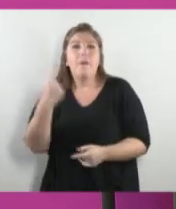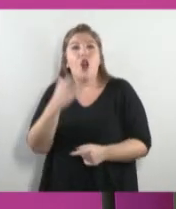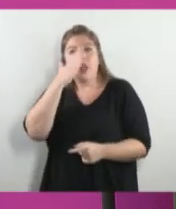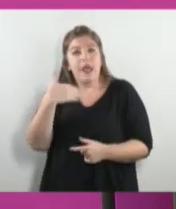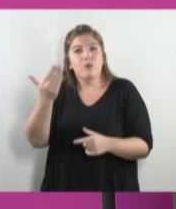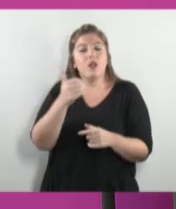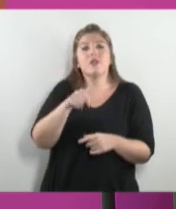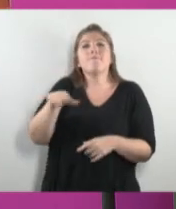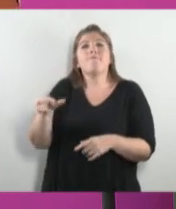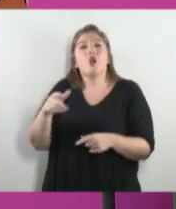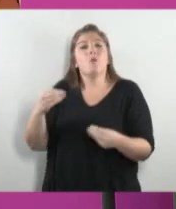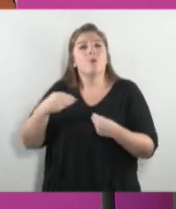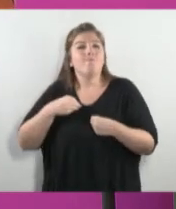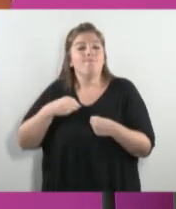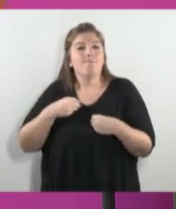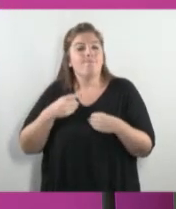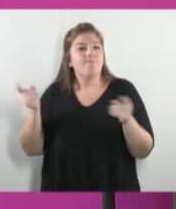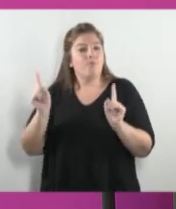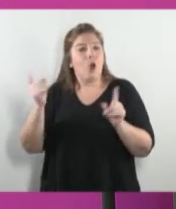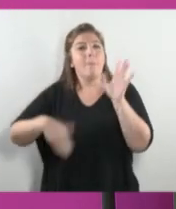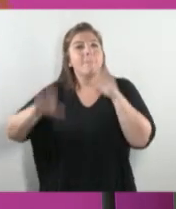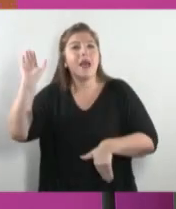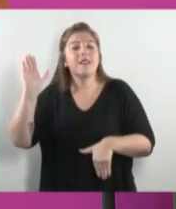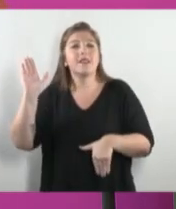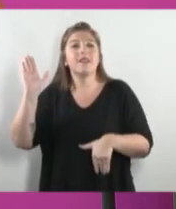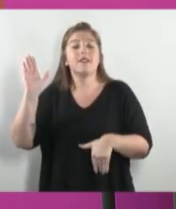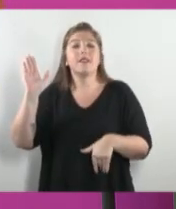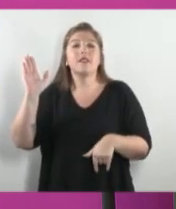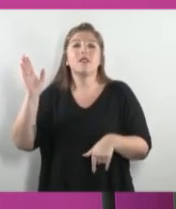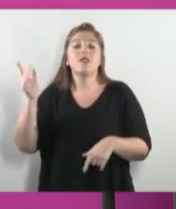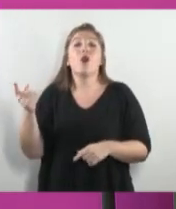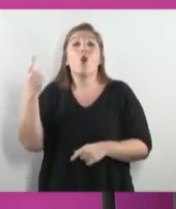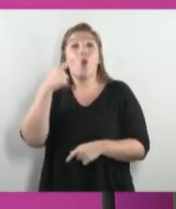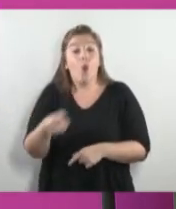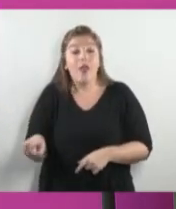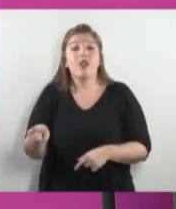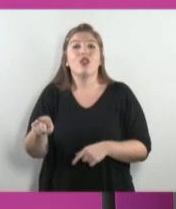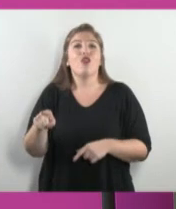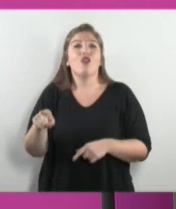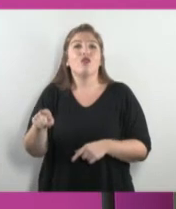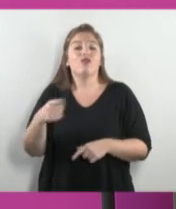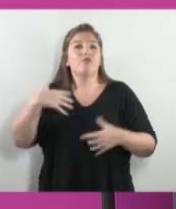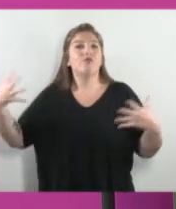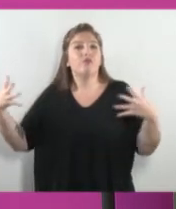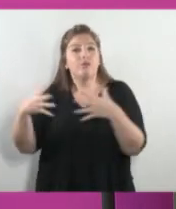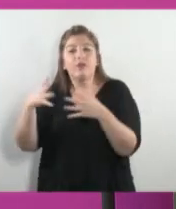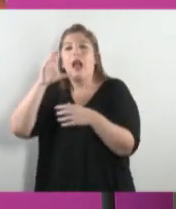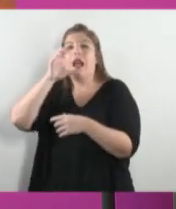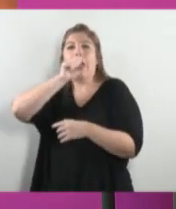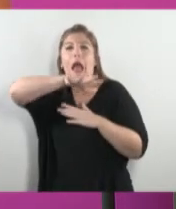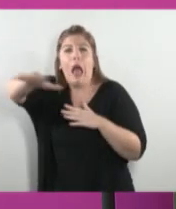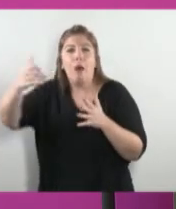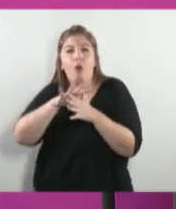corriéndose de ese lugar, ¿no? Sobre todo cuando se armaron los grandes latifundios y